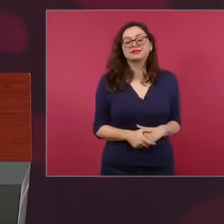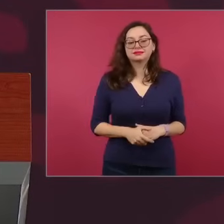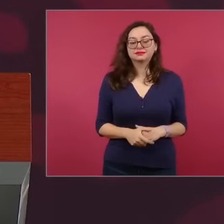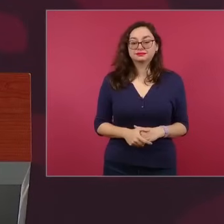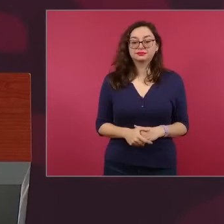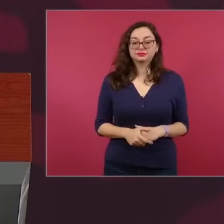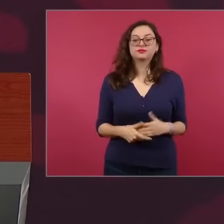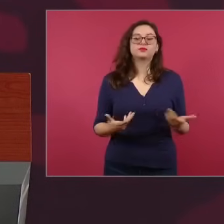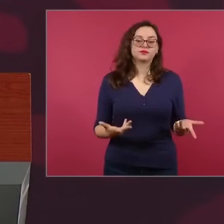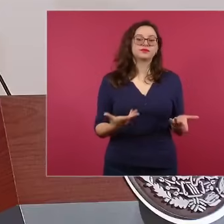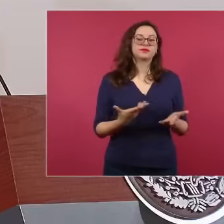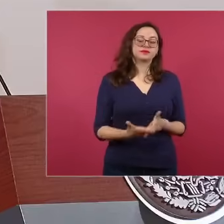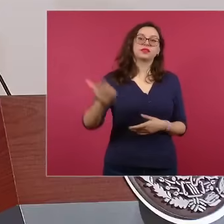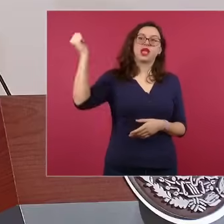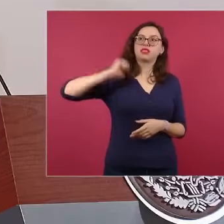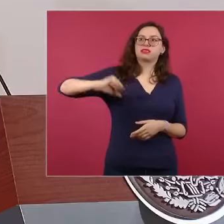impactaba,